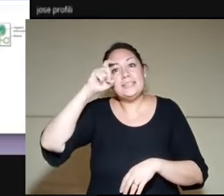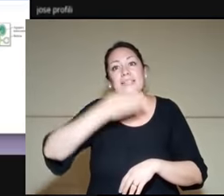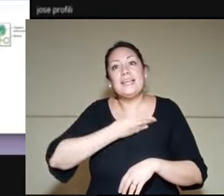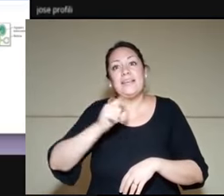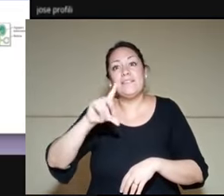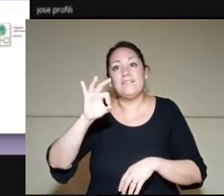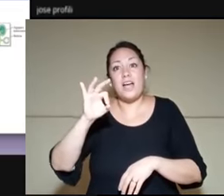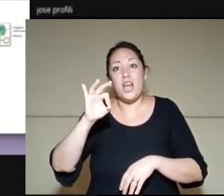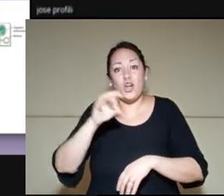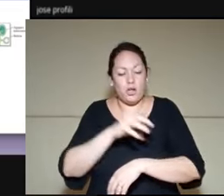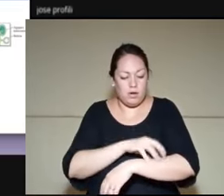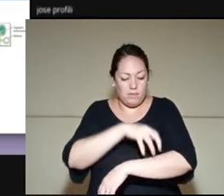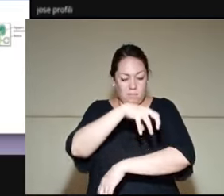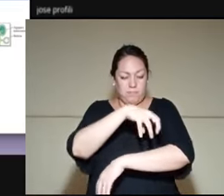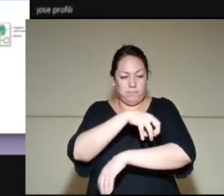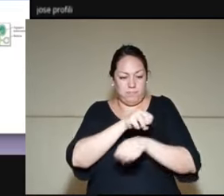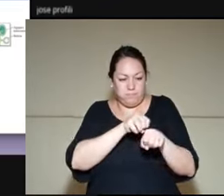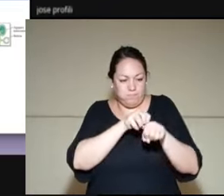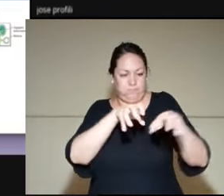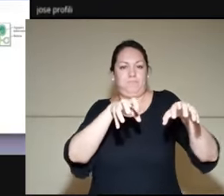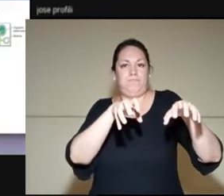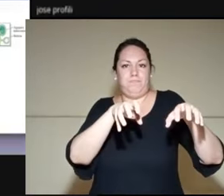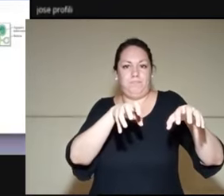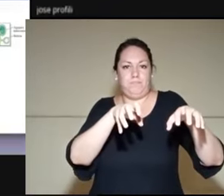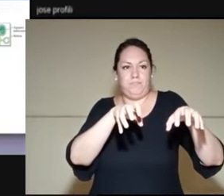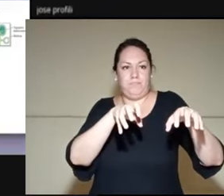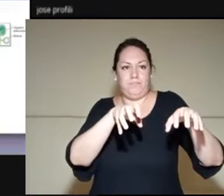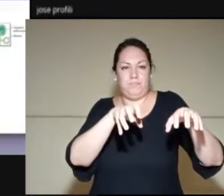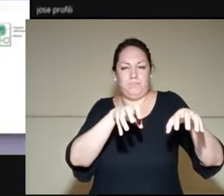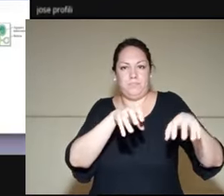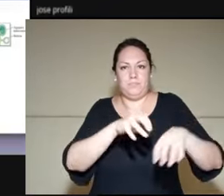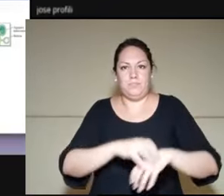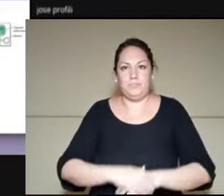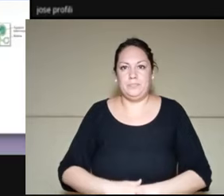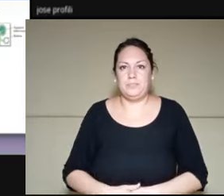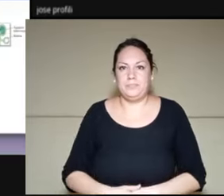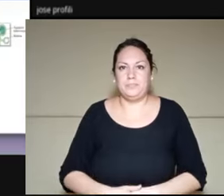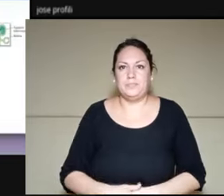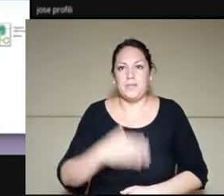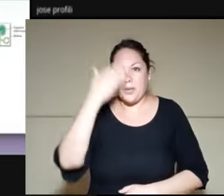al telencéfalo, que es el que va a dar origen a los hemisferios cerebrales.